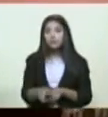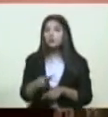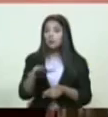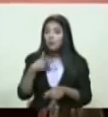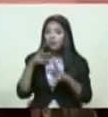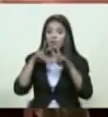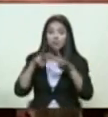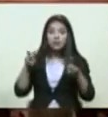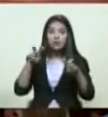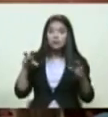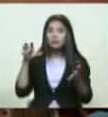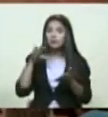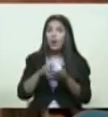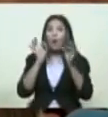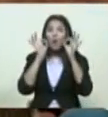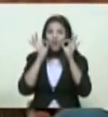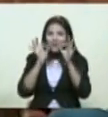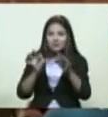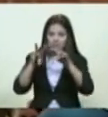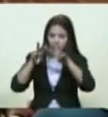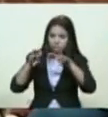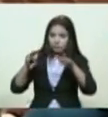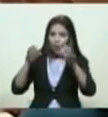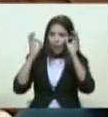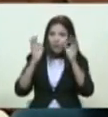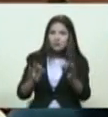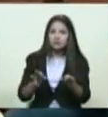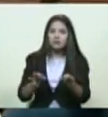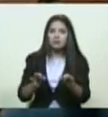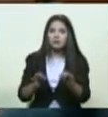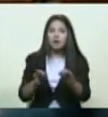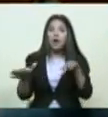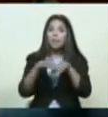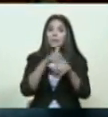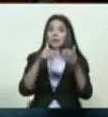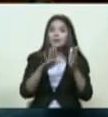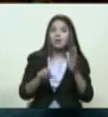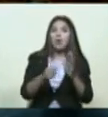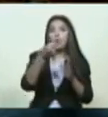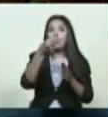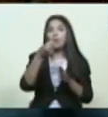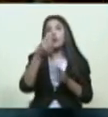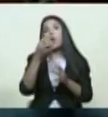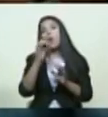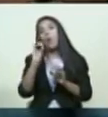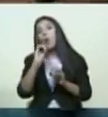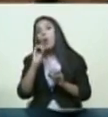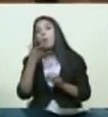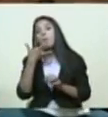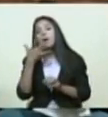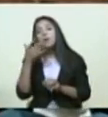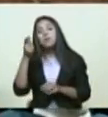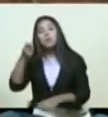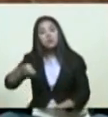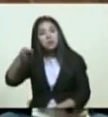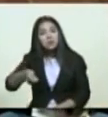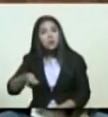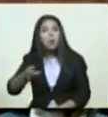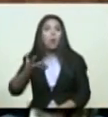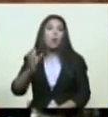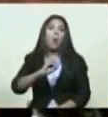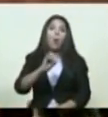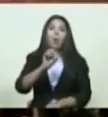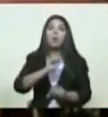de carácter de Estado y oficiales, tanto en el Ministerio Público como en este caso el Poder Judicial o